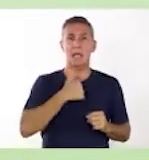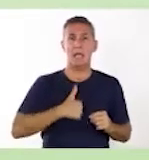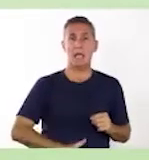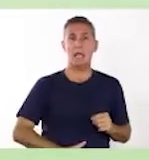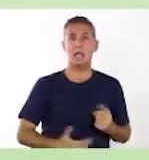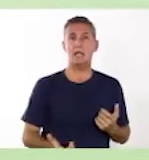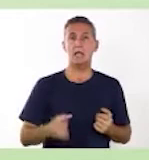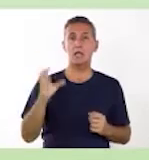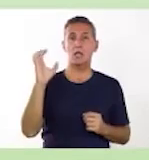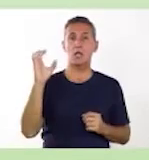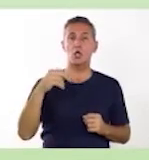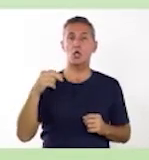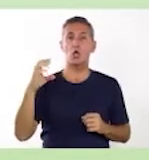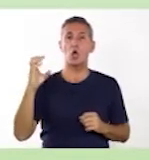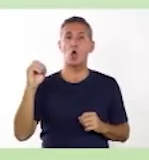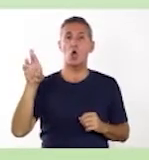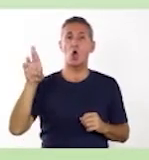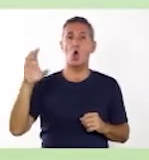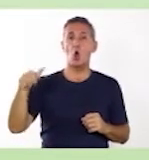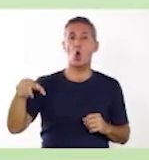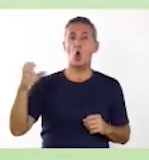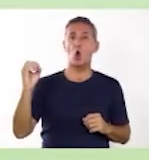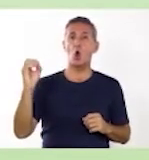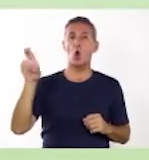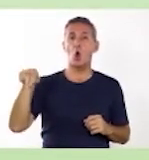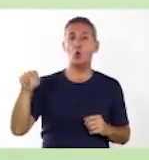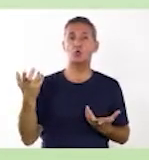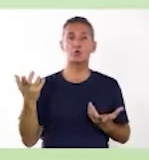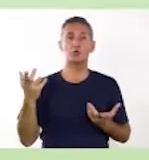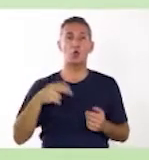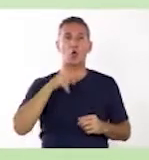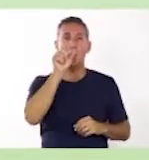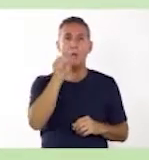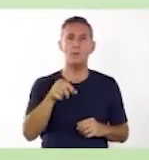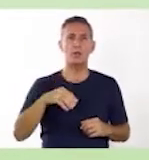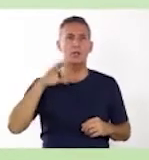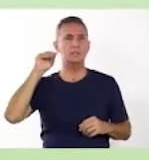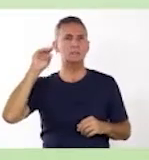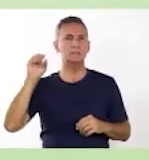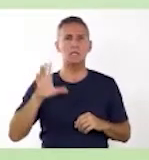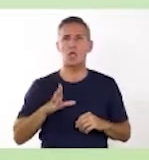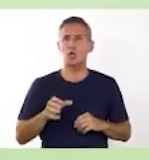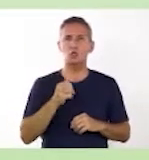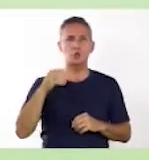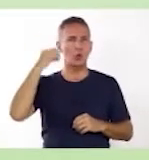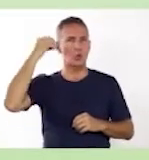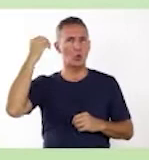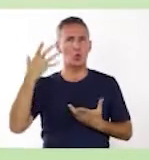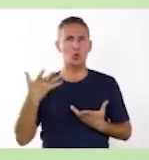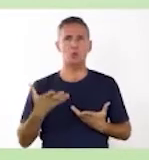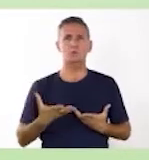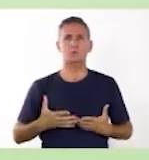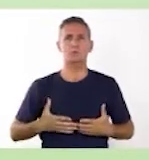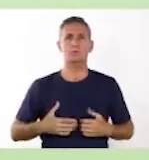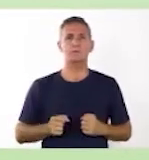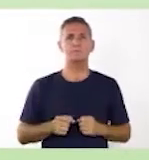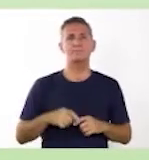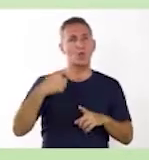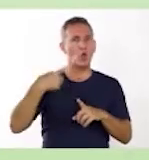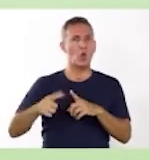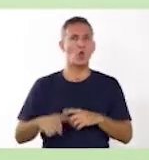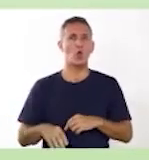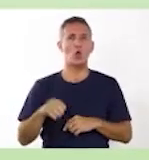de Orgón. Y como bien dice en su caracterización, es un personaje que dice todo lo que piensa, muy